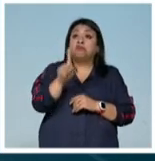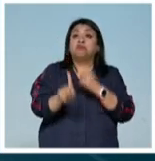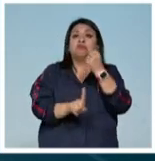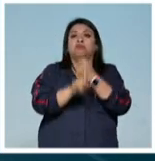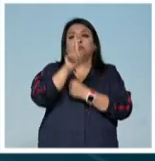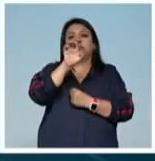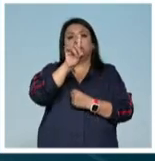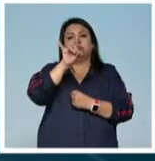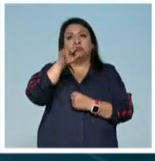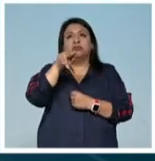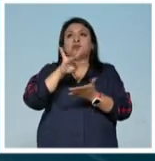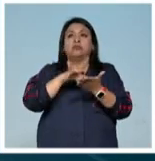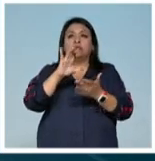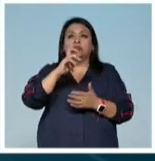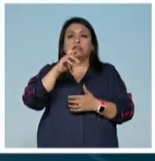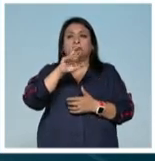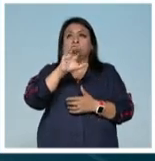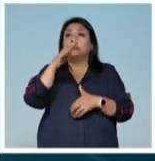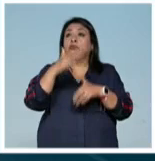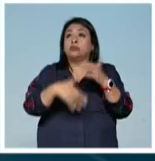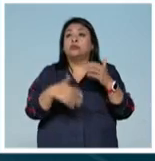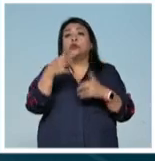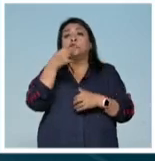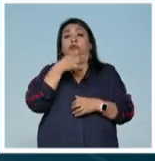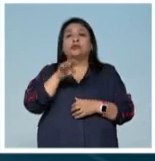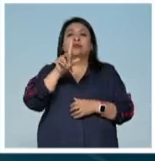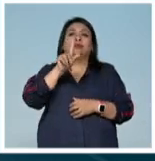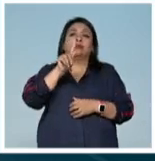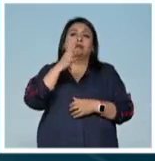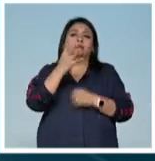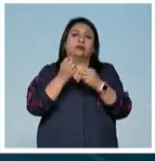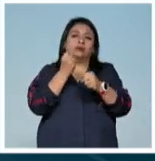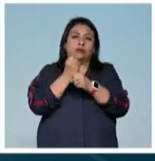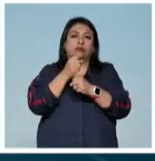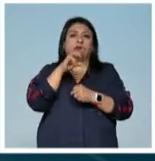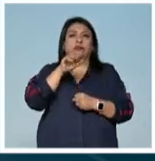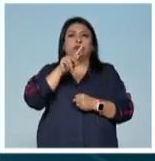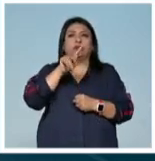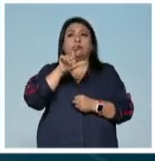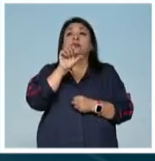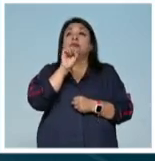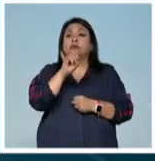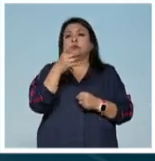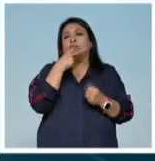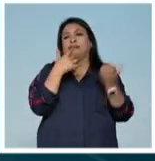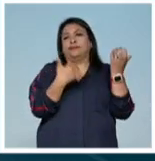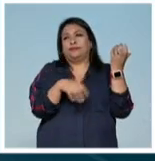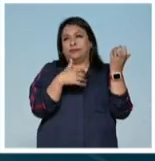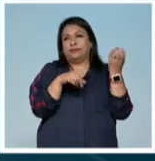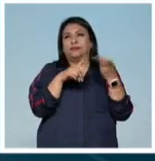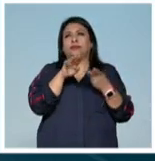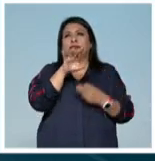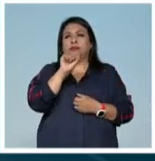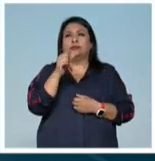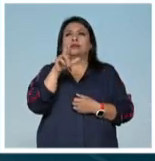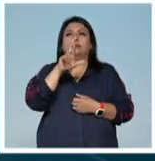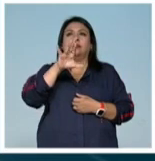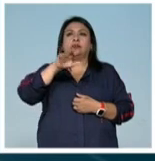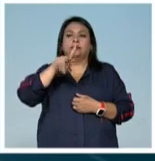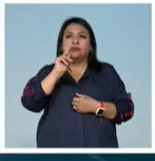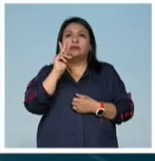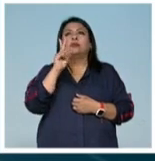con Edison y gracias a Carlos Chimal. Nos despedimos celebrando el cumpleaños 74 de Mick Taylor, Laura. Efectivamente, guitarrista de blues y rock,